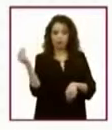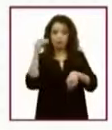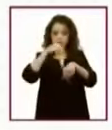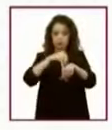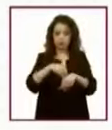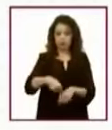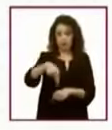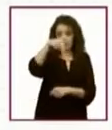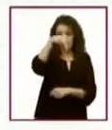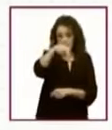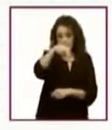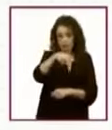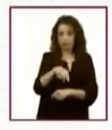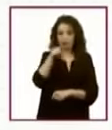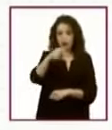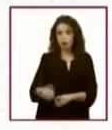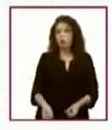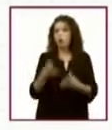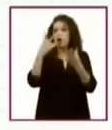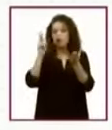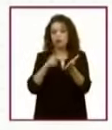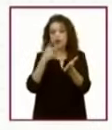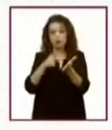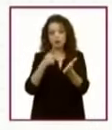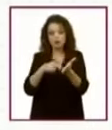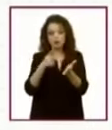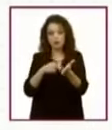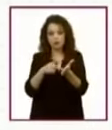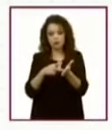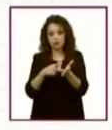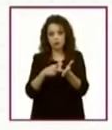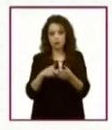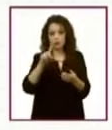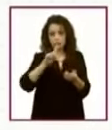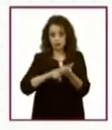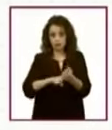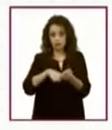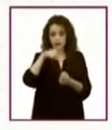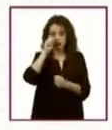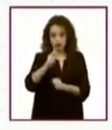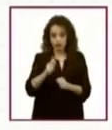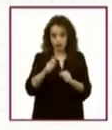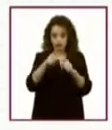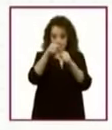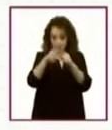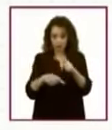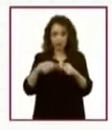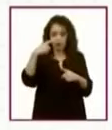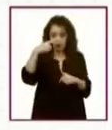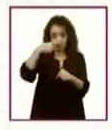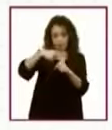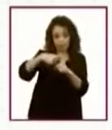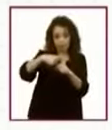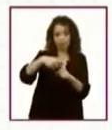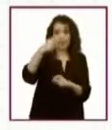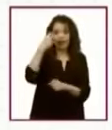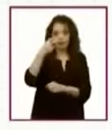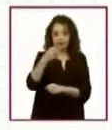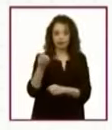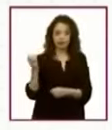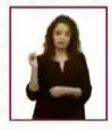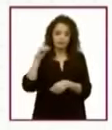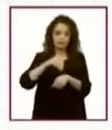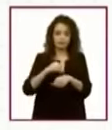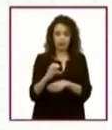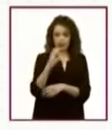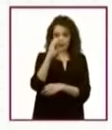Cuenta el número de veces que la aguja cortó a una de las rectas y denótalo por c. Luego, si multiplicas